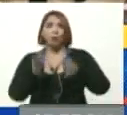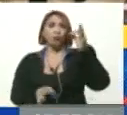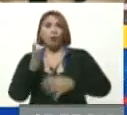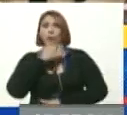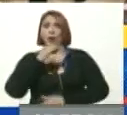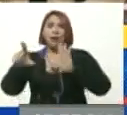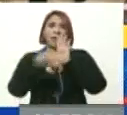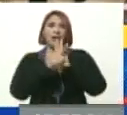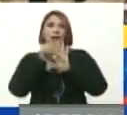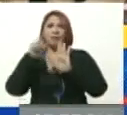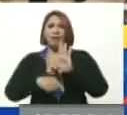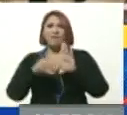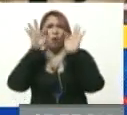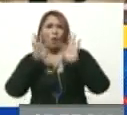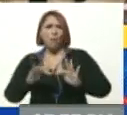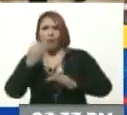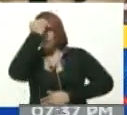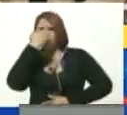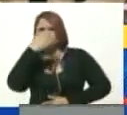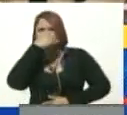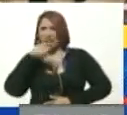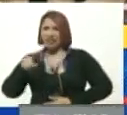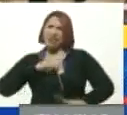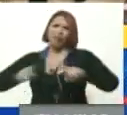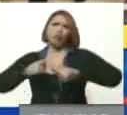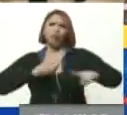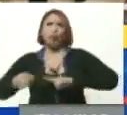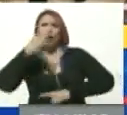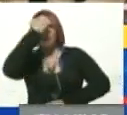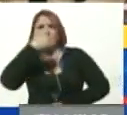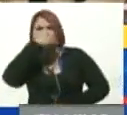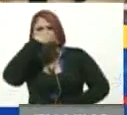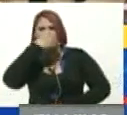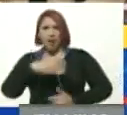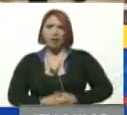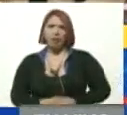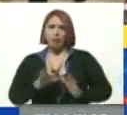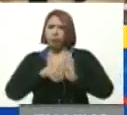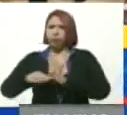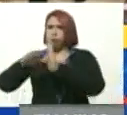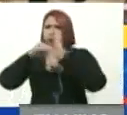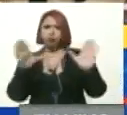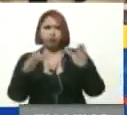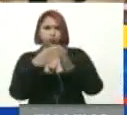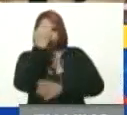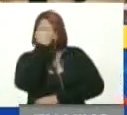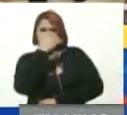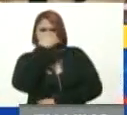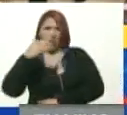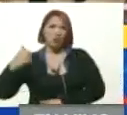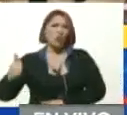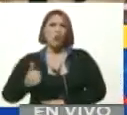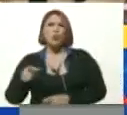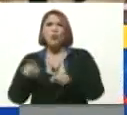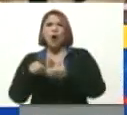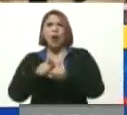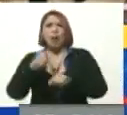manera criminal. Así actúan los criminales, los delincuentes, cual